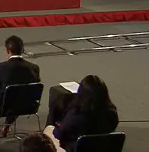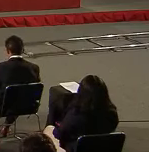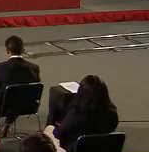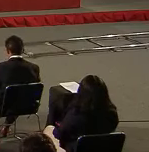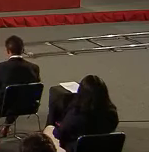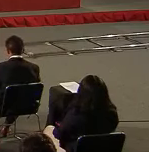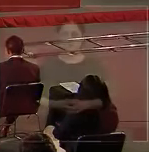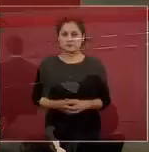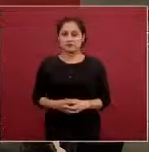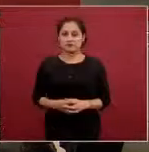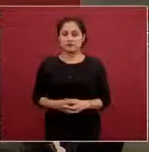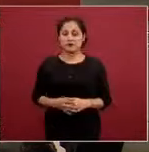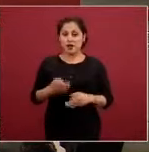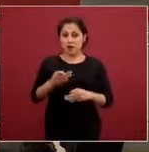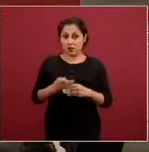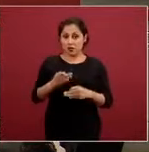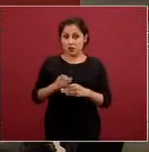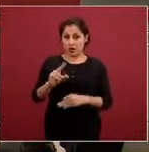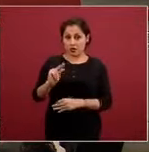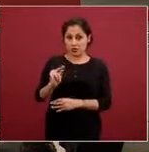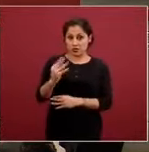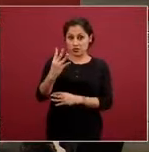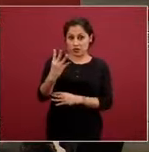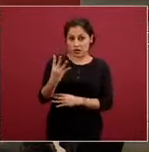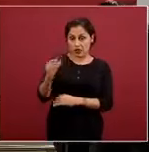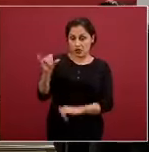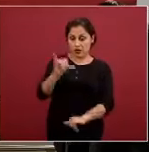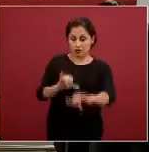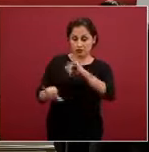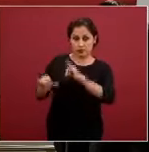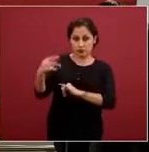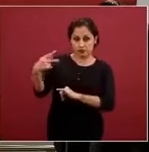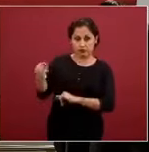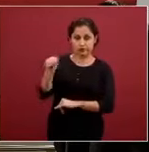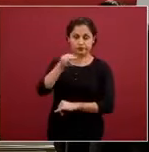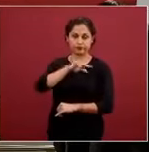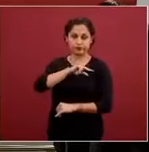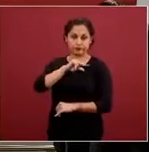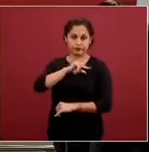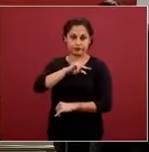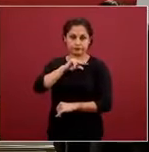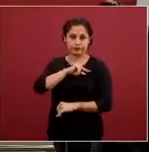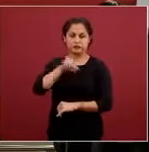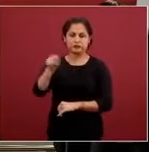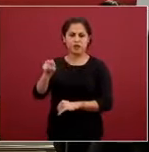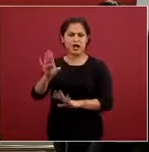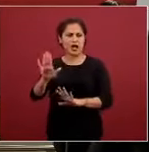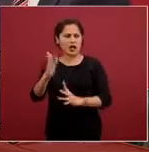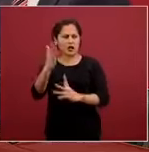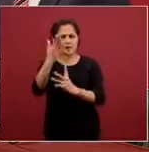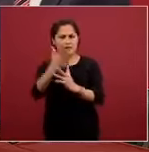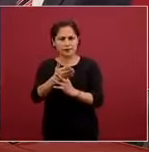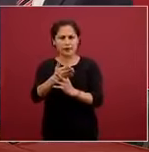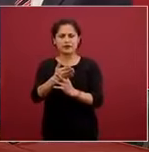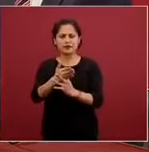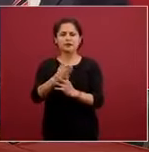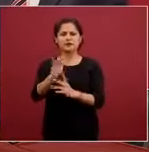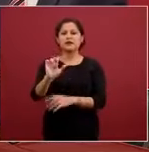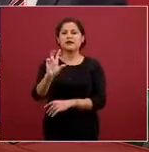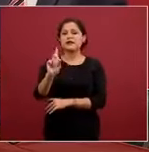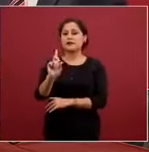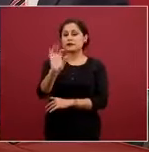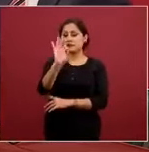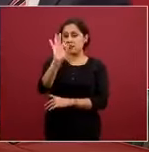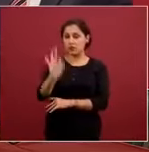que la gran mayoría son ya laboratorios privados, más o menos mitad y mitad. Digamos un 30%. 30% son